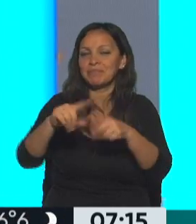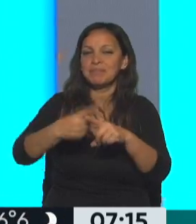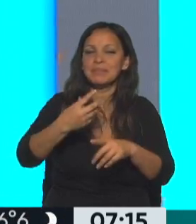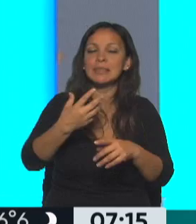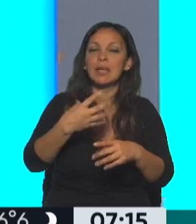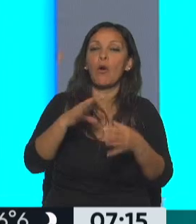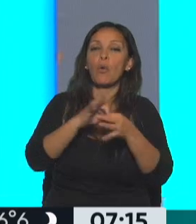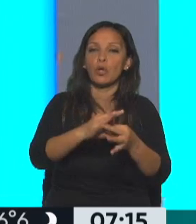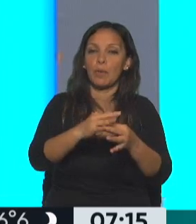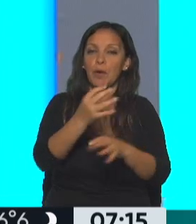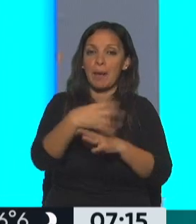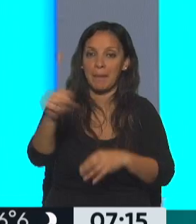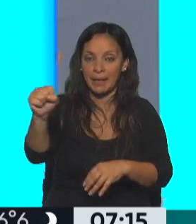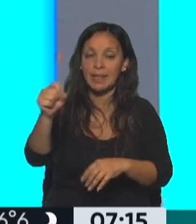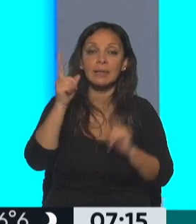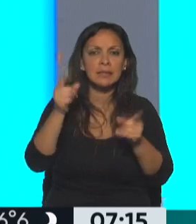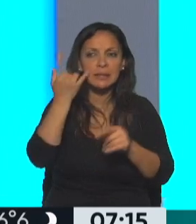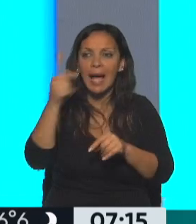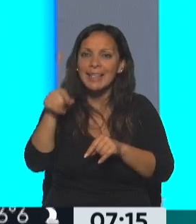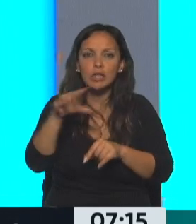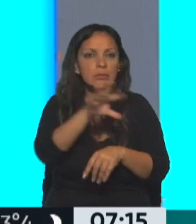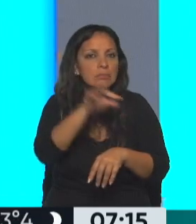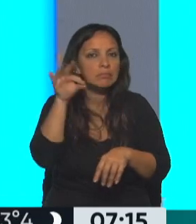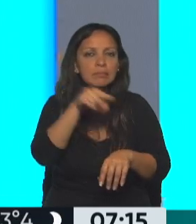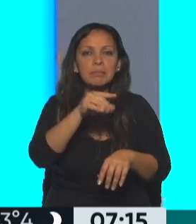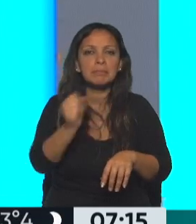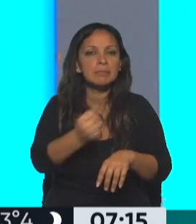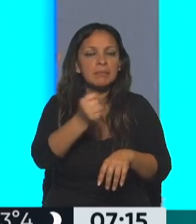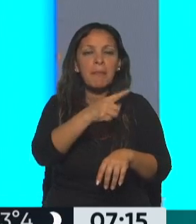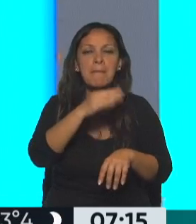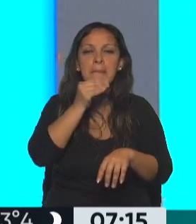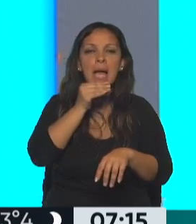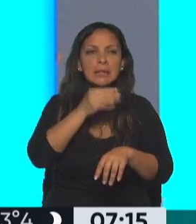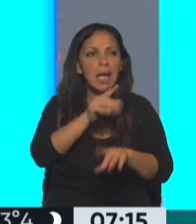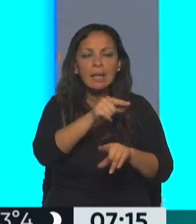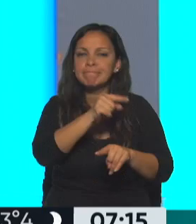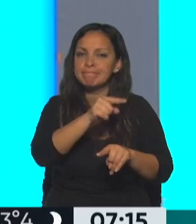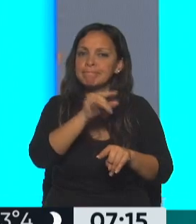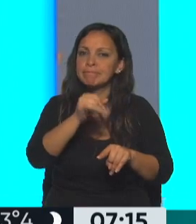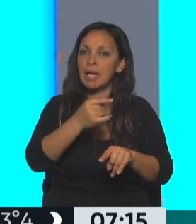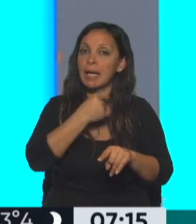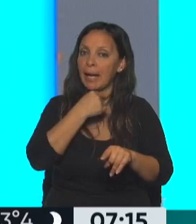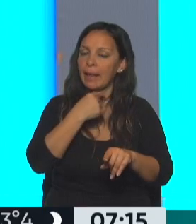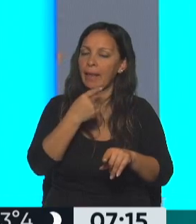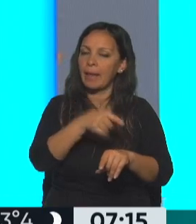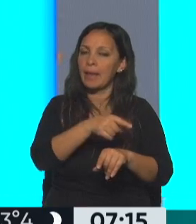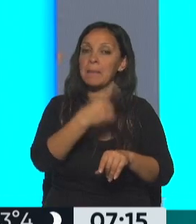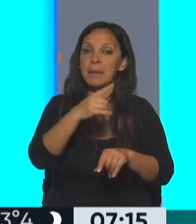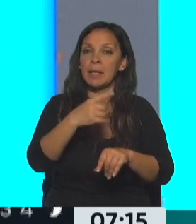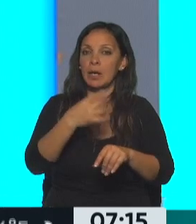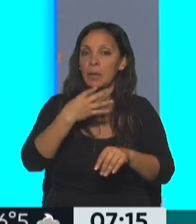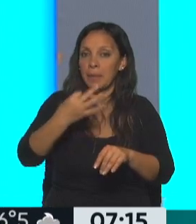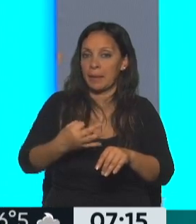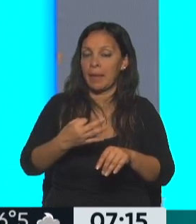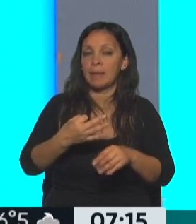CGT estaba proponiendo a Sergio Massa como precandidato a presidente de la Nación. Es más, lo proponía como el candidato de unidad. Lo cierto es que hay paso porque